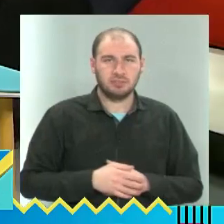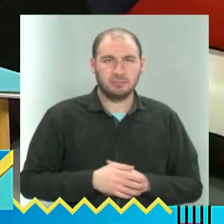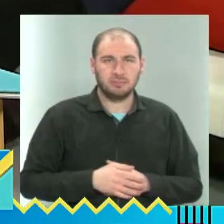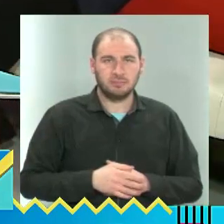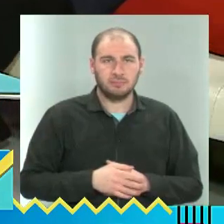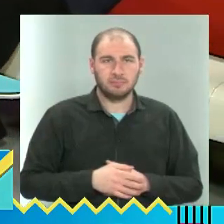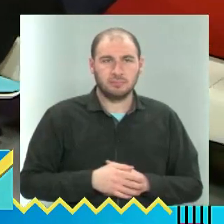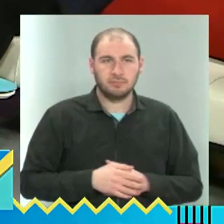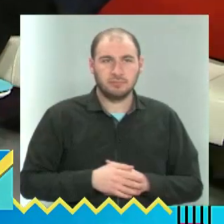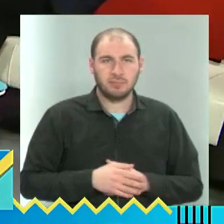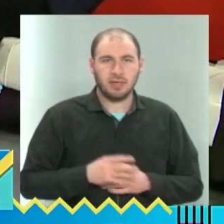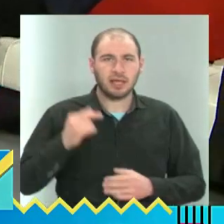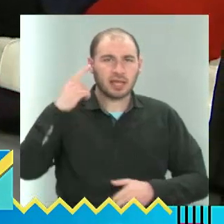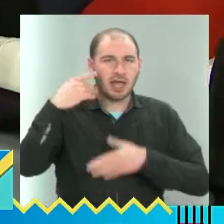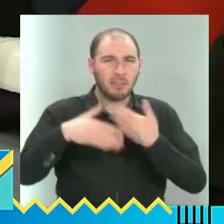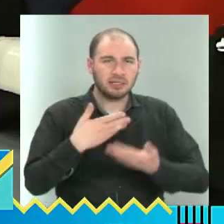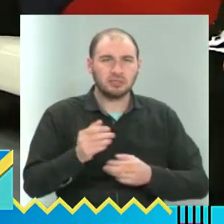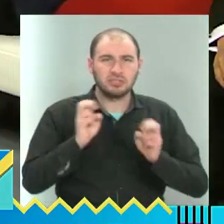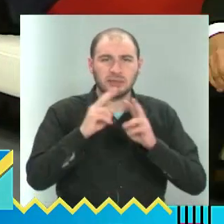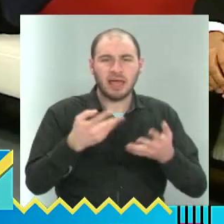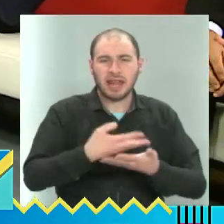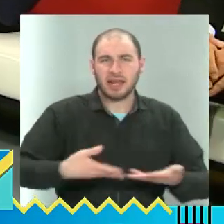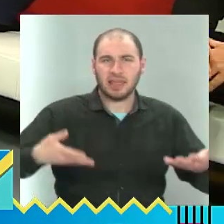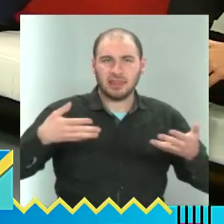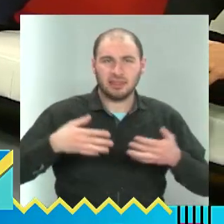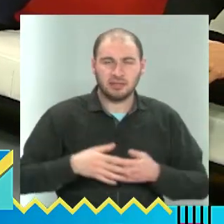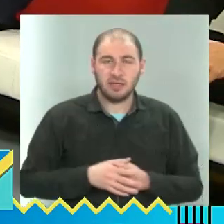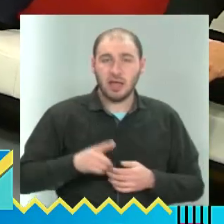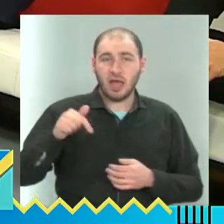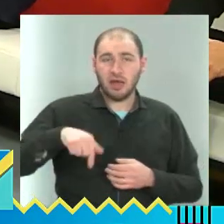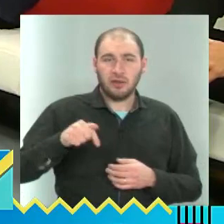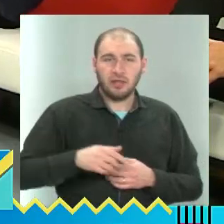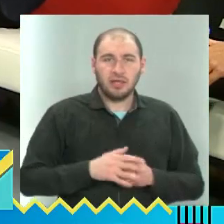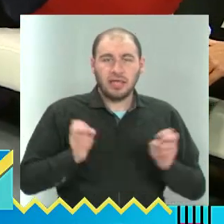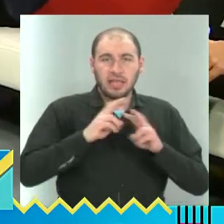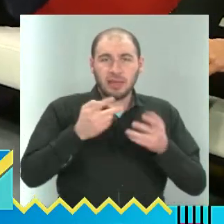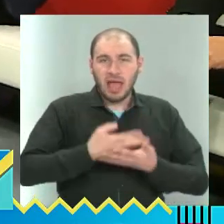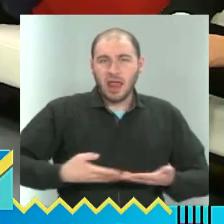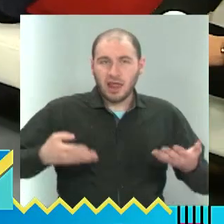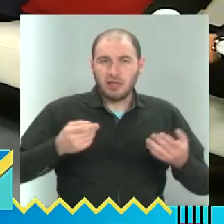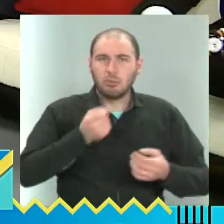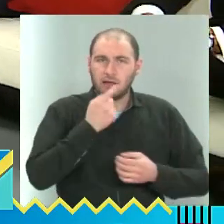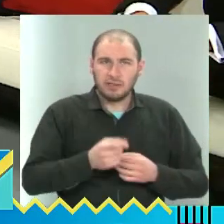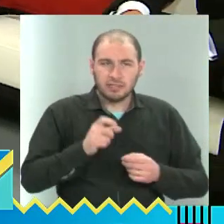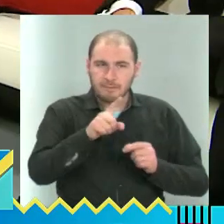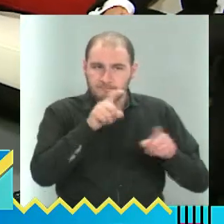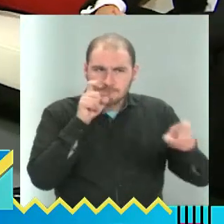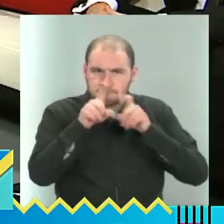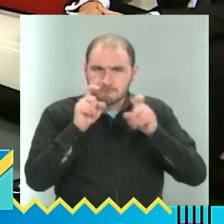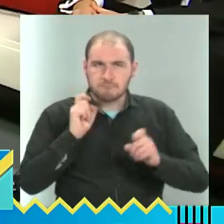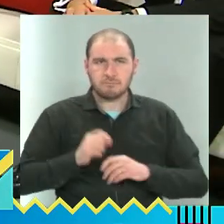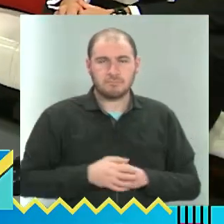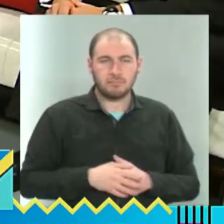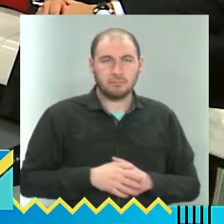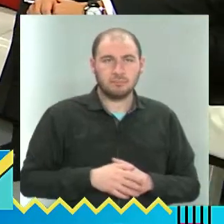la capacitación en el tema de redes. Digo, hoy por hoy el tema de las redes facilita mucho la captación,